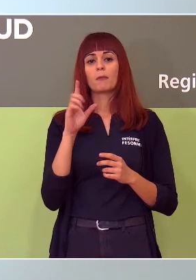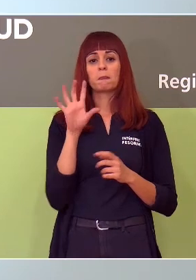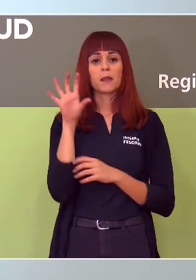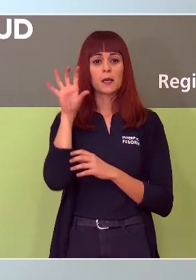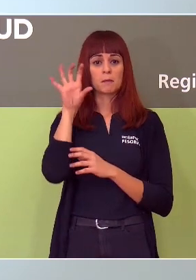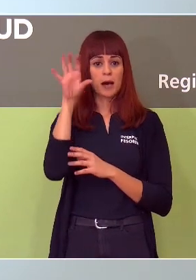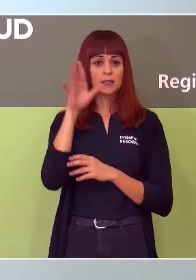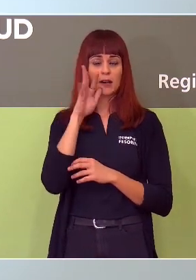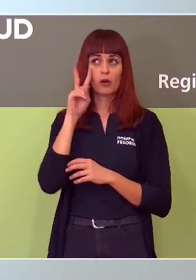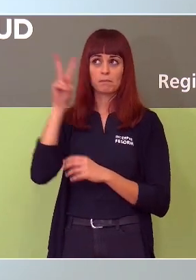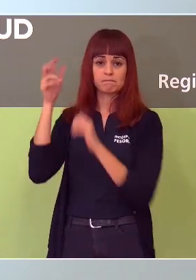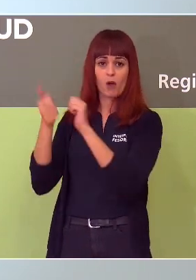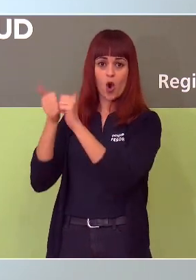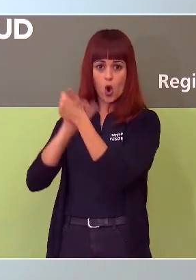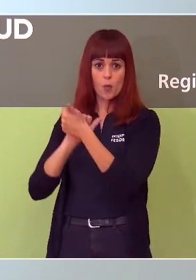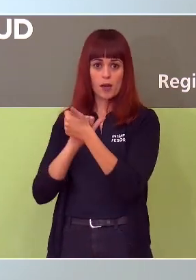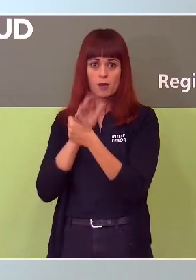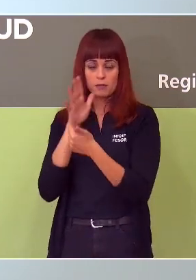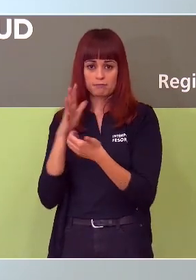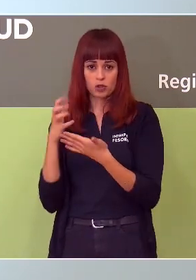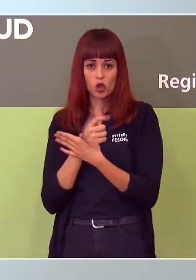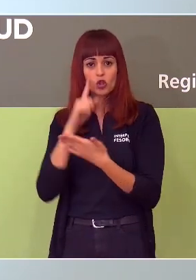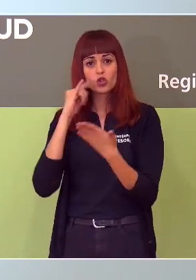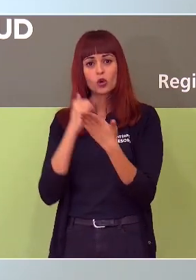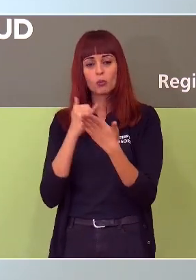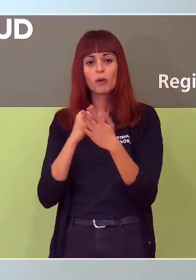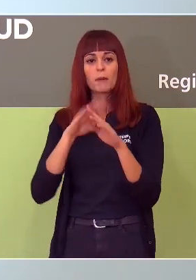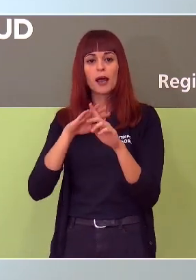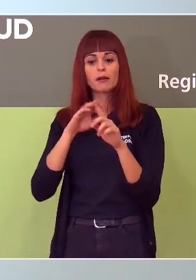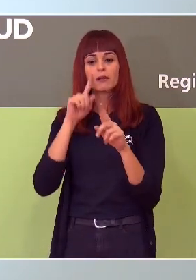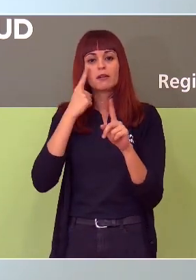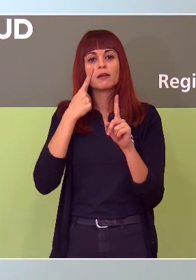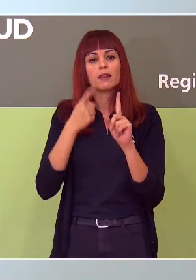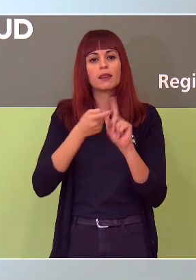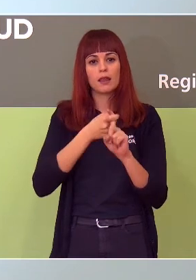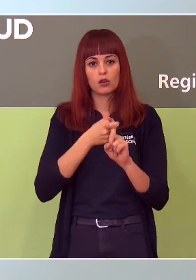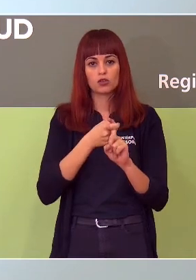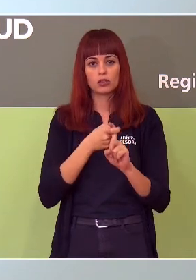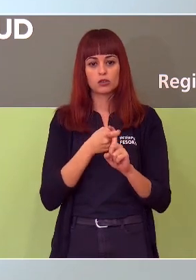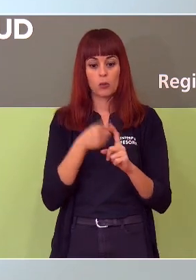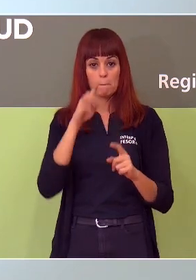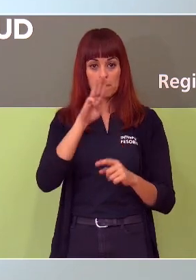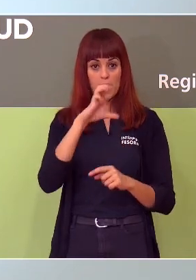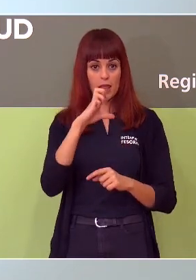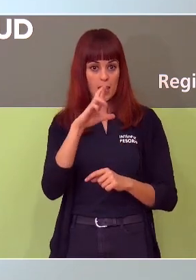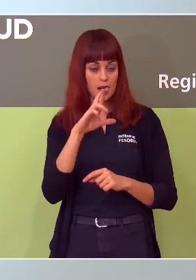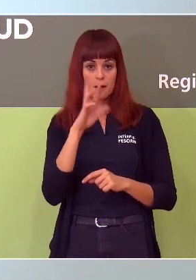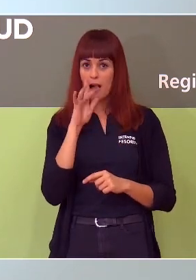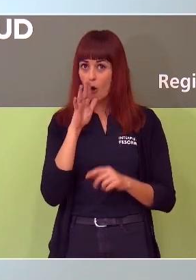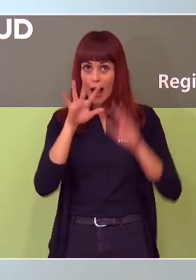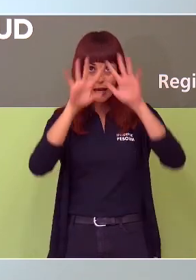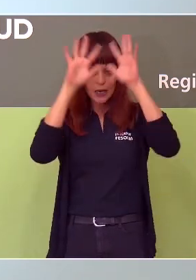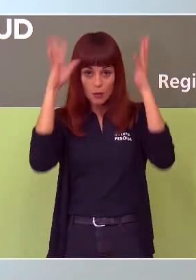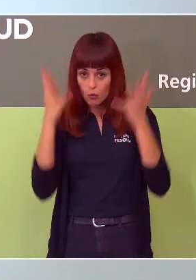mundo mira por la forma como se ha hecho, son test, en principio, diagnósticos. En definitiva, son PCR. Si ahora mismo no hay posibilidad en todo el